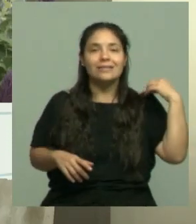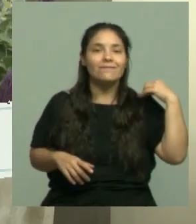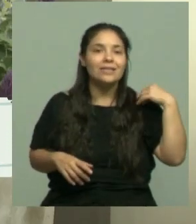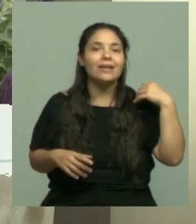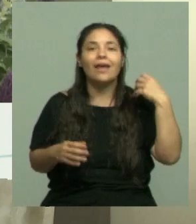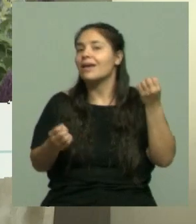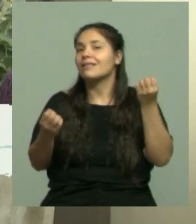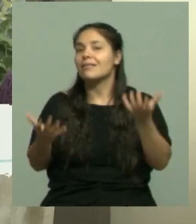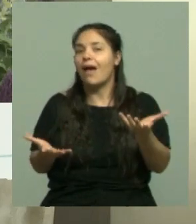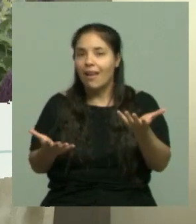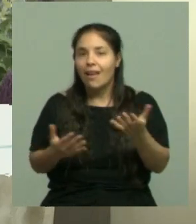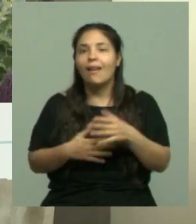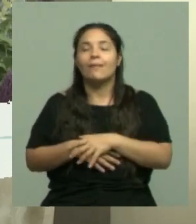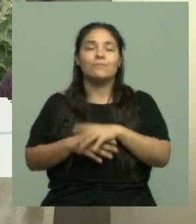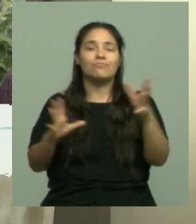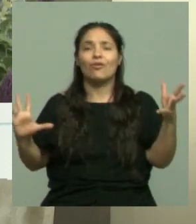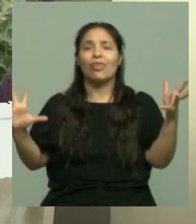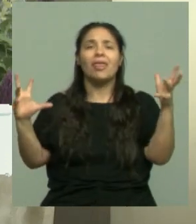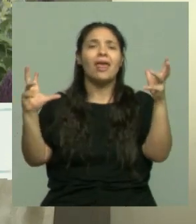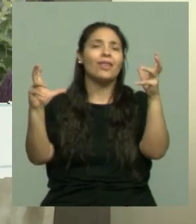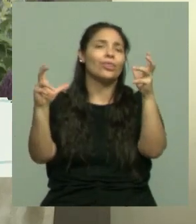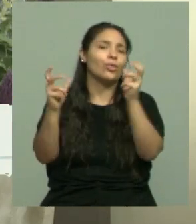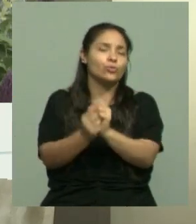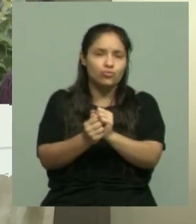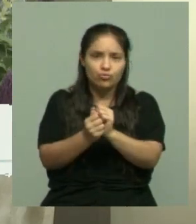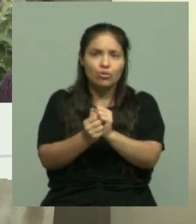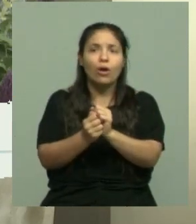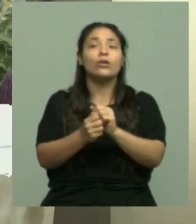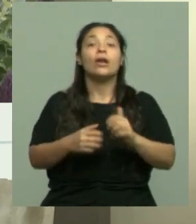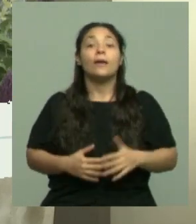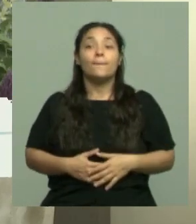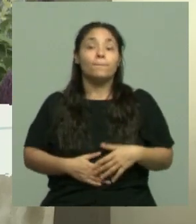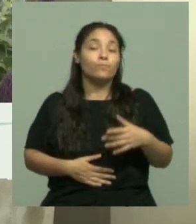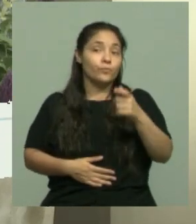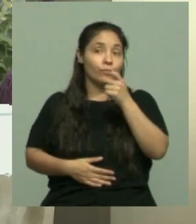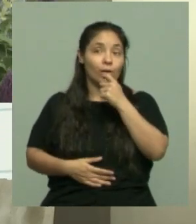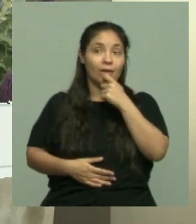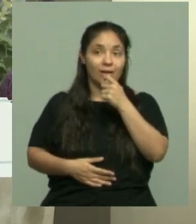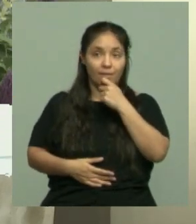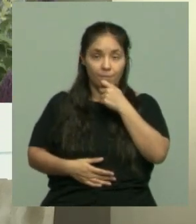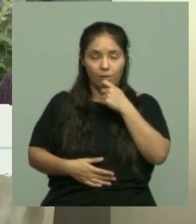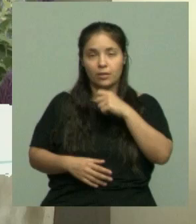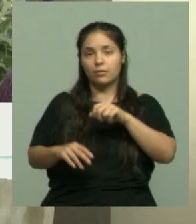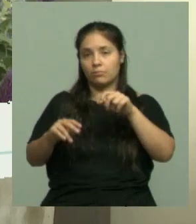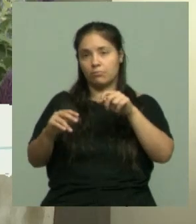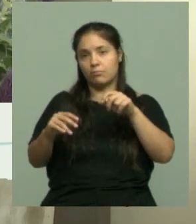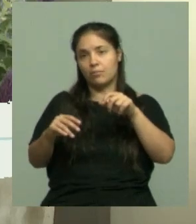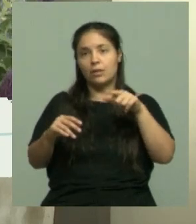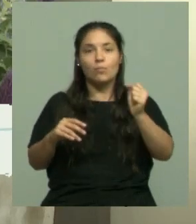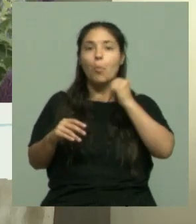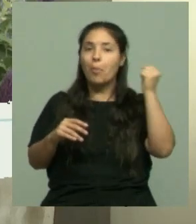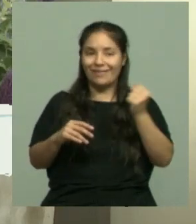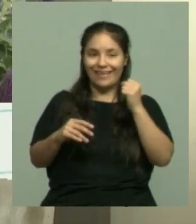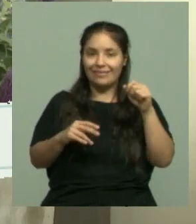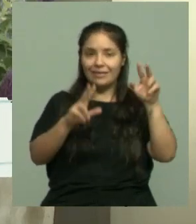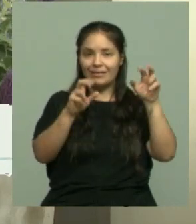este conflicto, la destrucción. ¿En qué se tiene que empezar a trabajar cuando, digo, dejando de lado, que no deja de ser importante, pero